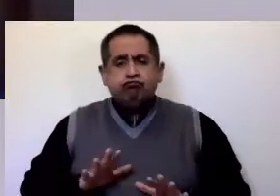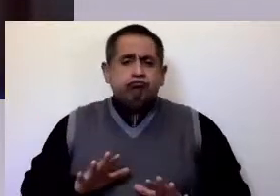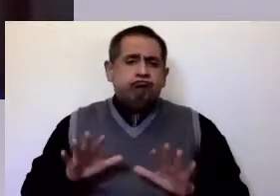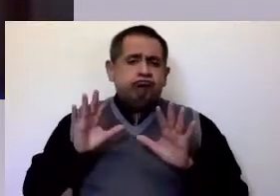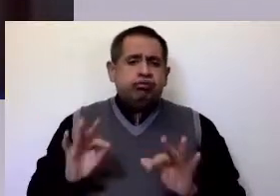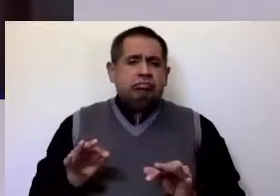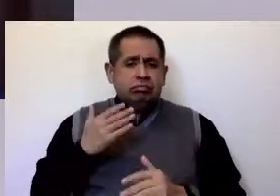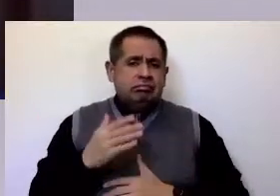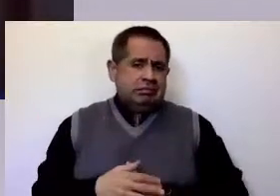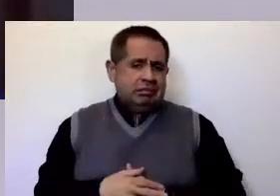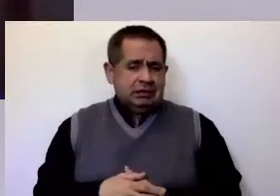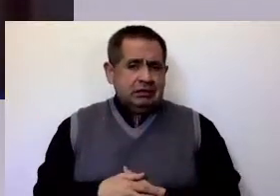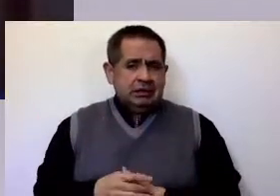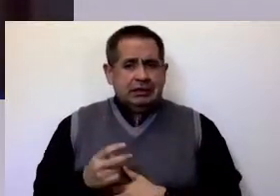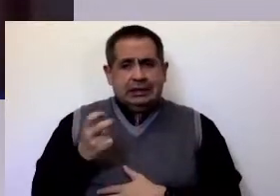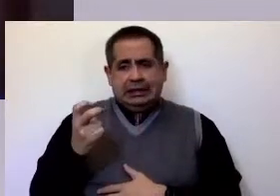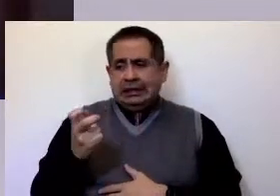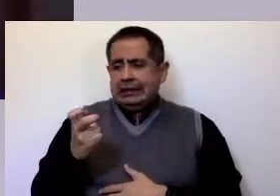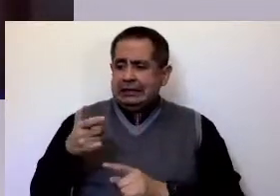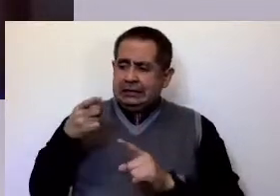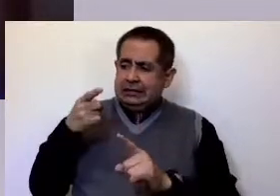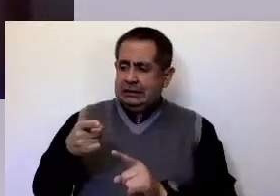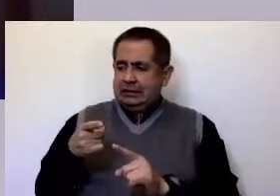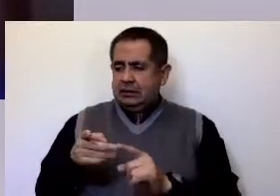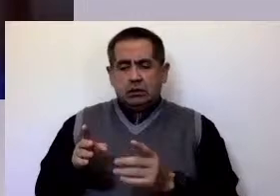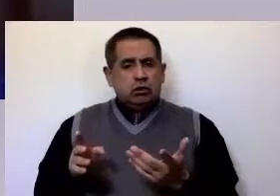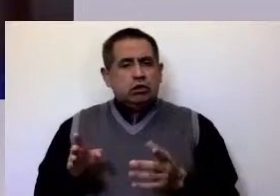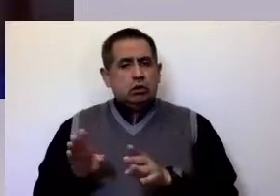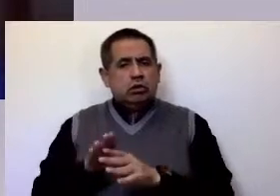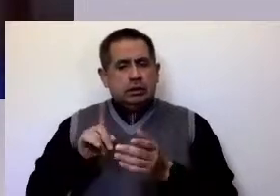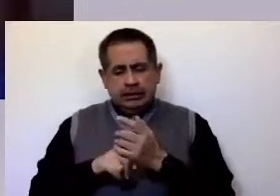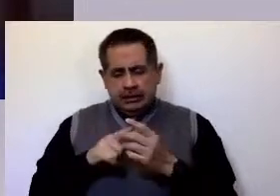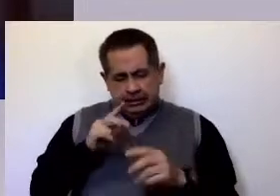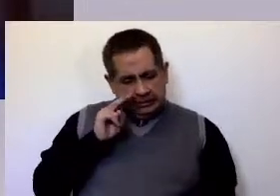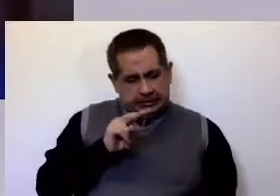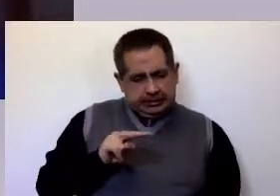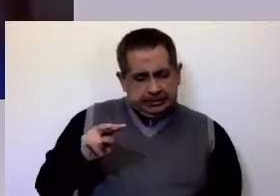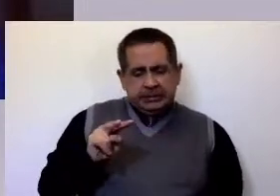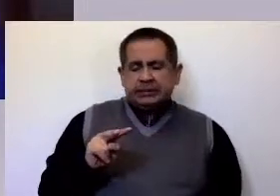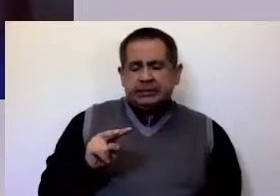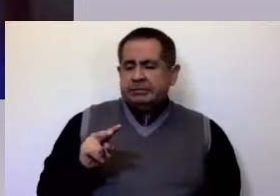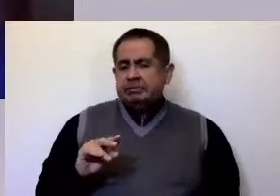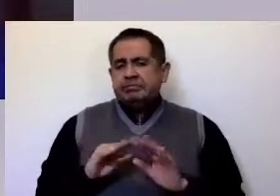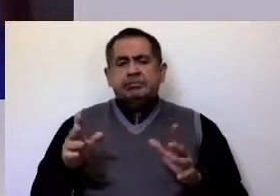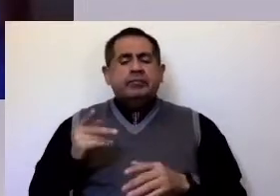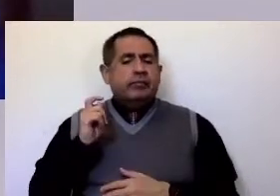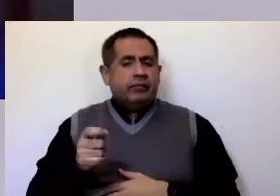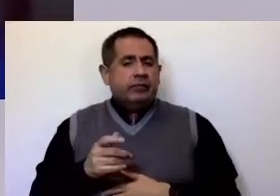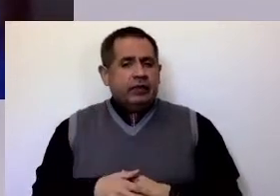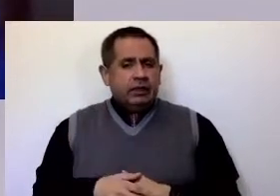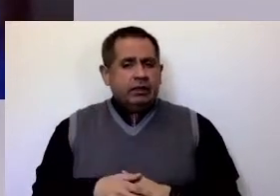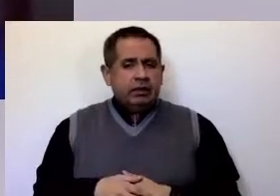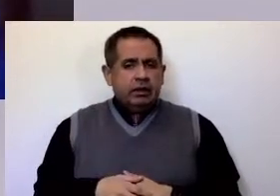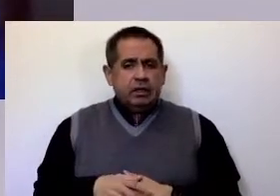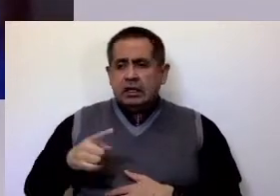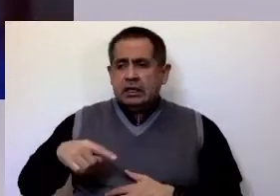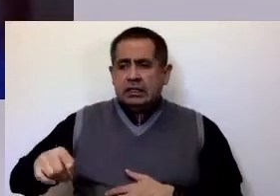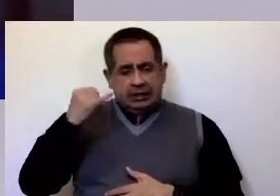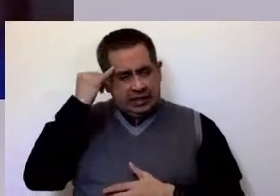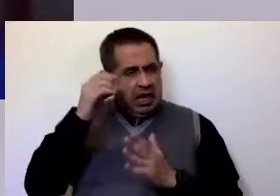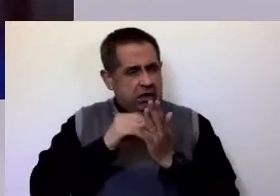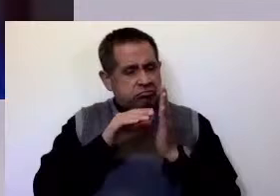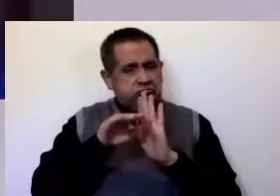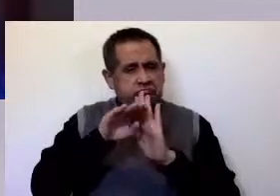de este asunto si bien el examen sea salud de la audición reclamada derivan criterios de orden general